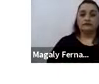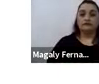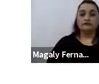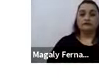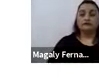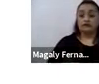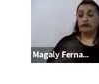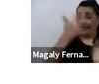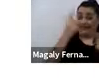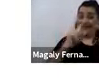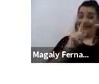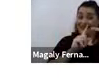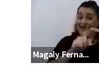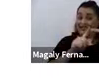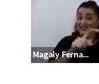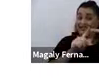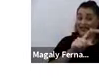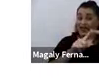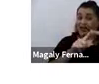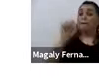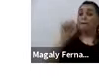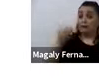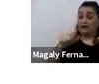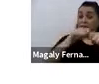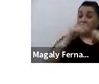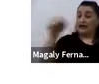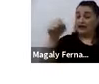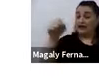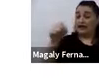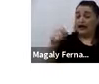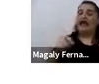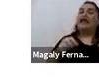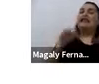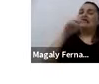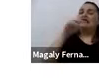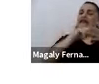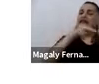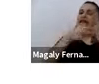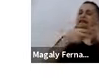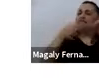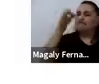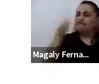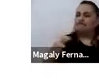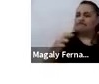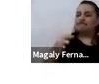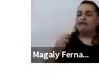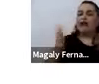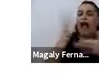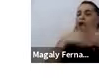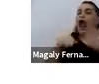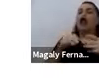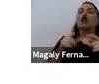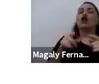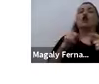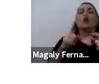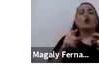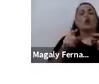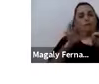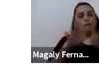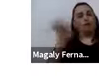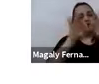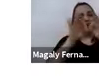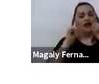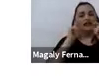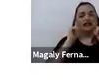Lo tercero que nos permite la métrica de equidad es definir algo muy importante, que es la curva de equidad. La curva de equidad habla